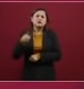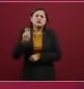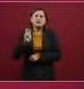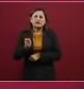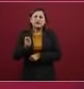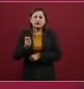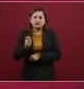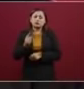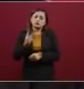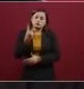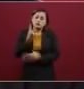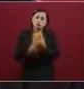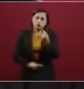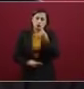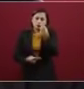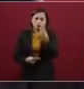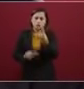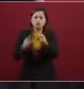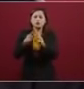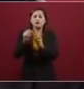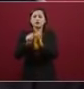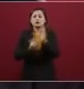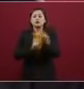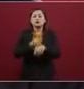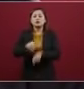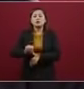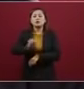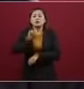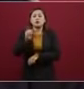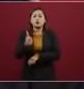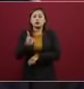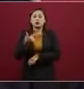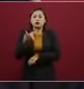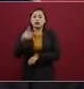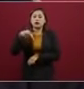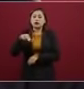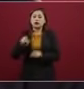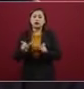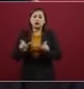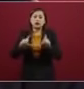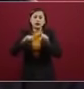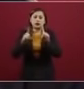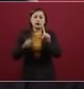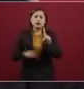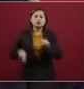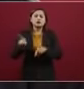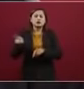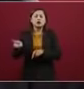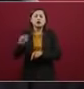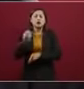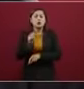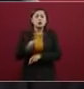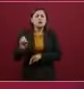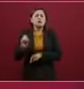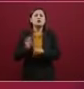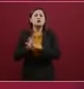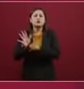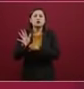dos puntos. Artículo 11, la Guardia Nacional tendrá las atribuciones y obligaciones